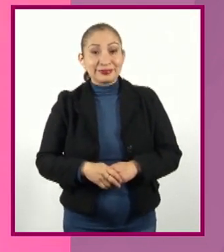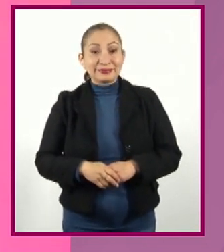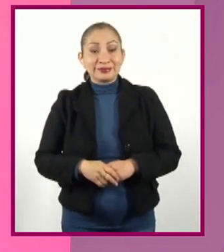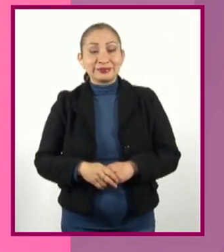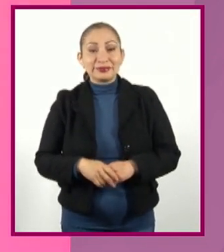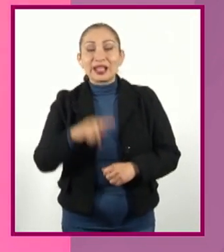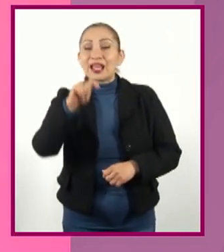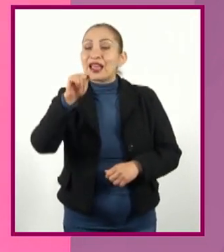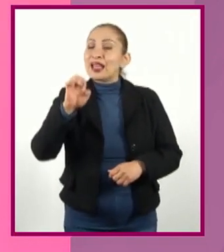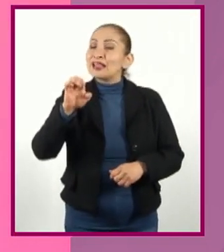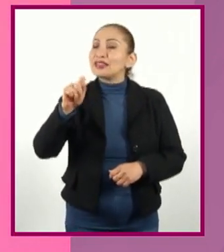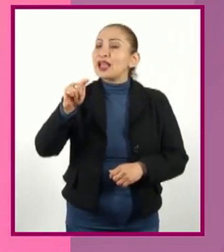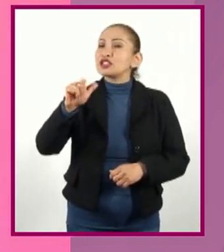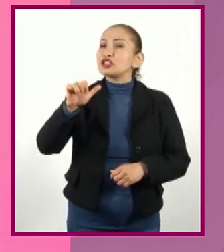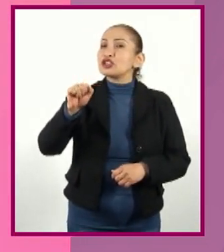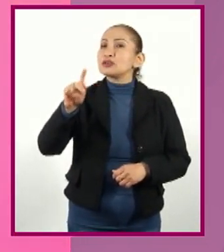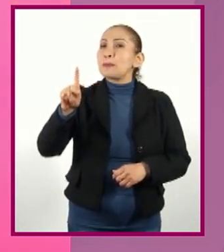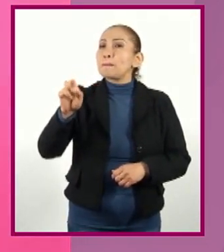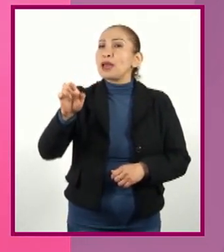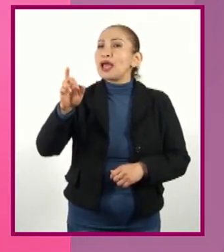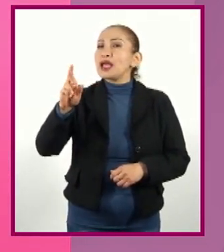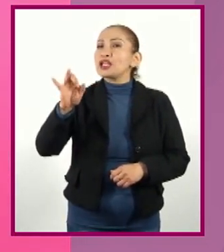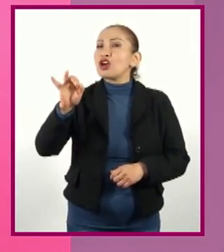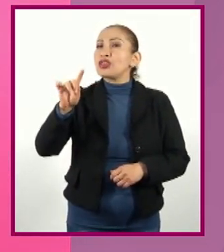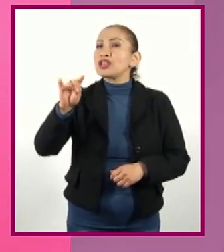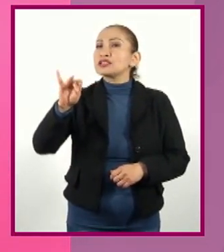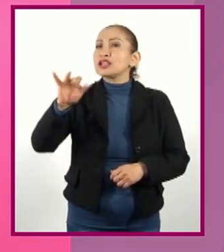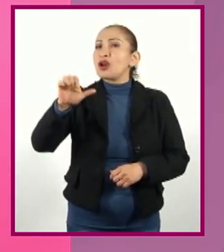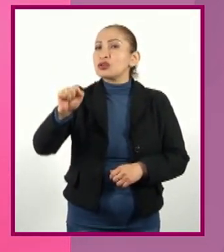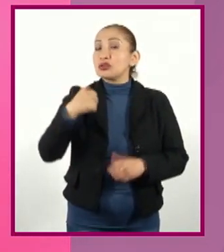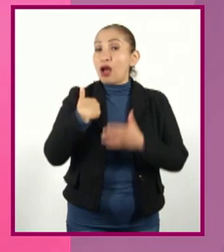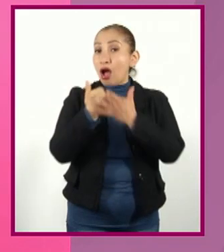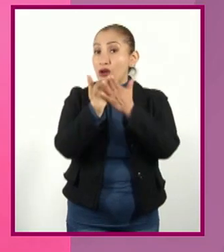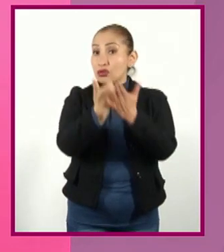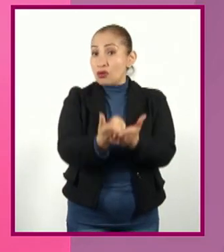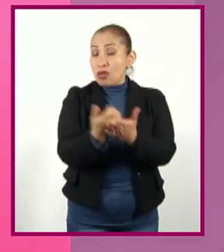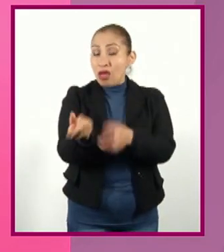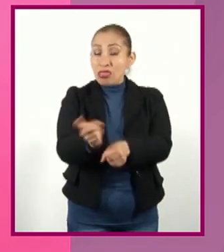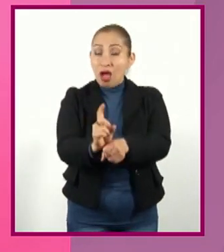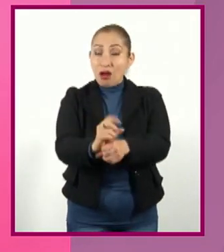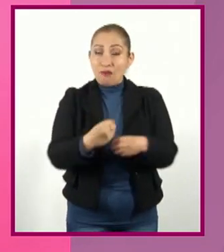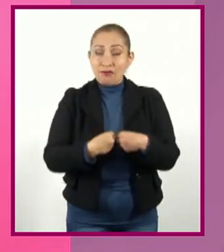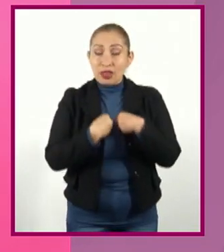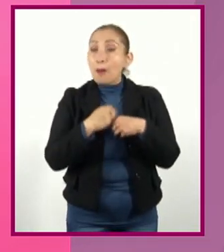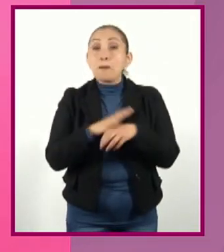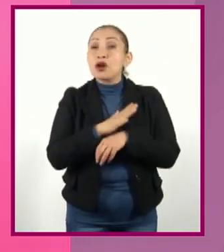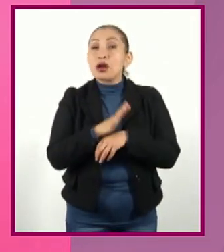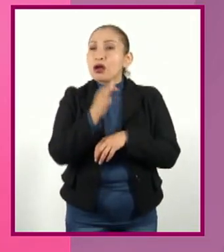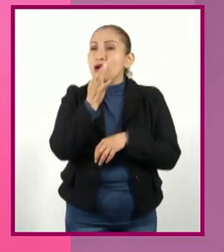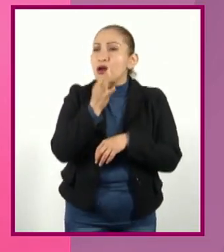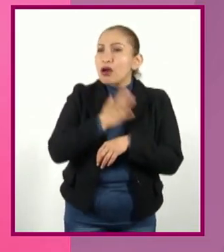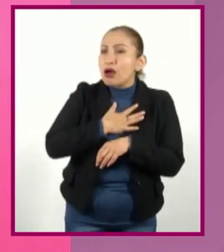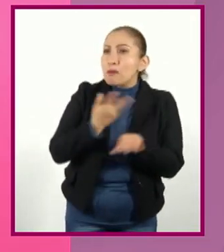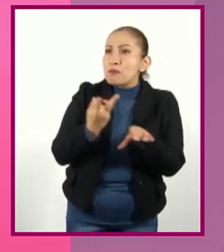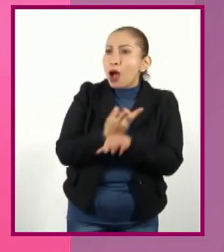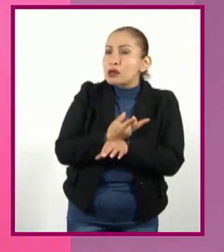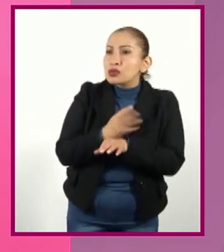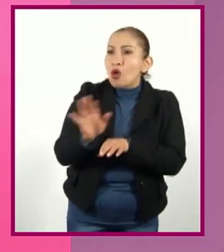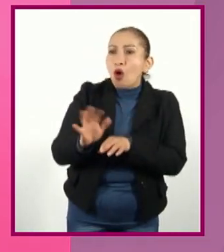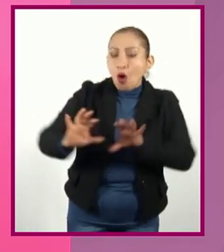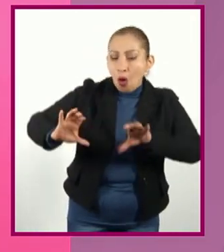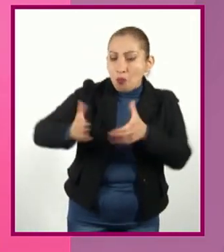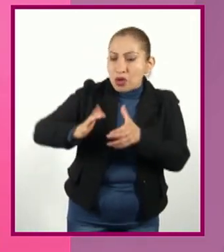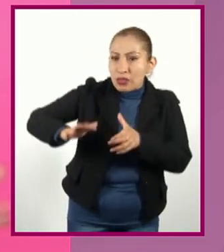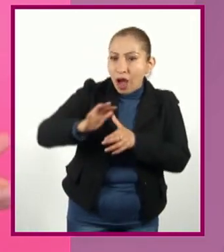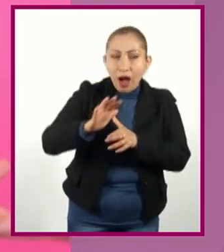Los textos periodísticos son de gran utilidad en la vida diaria porque nos informan sobre hechos que suceden en la